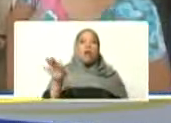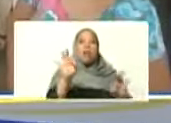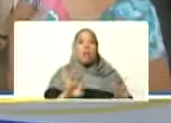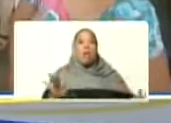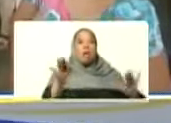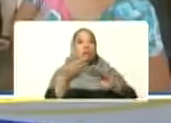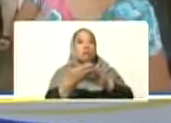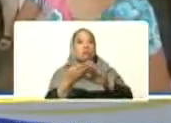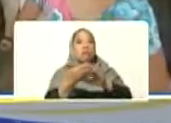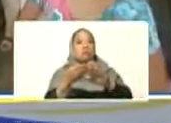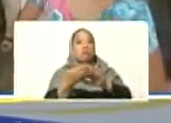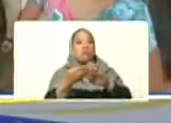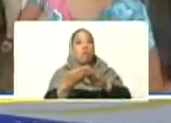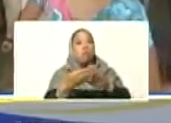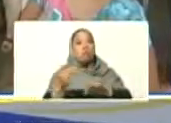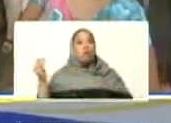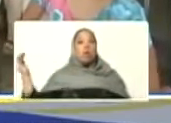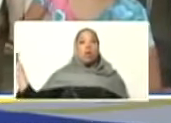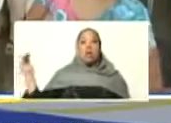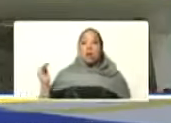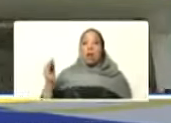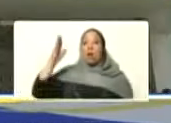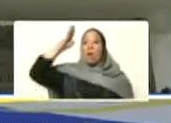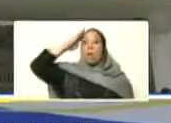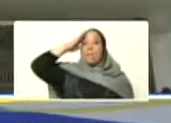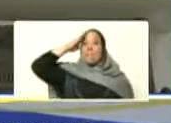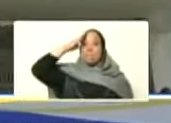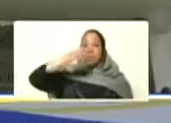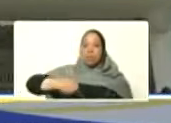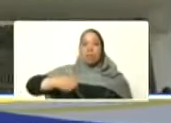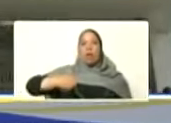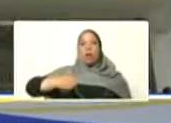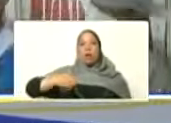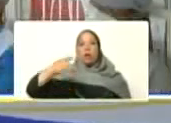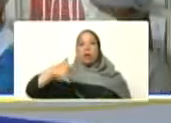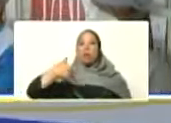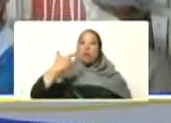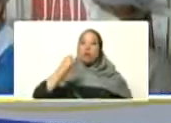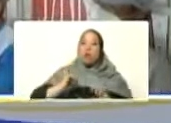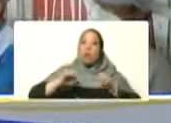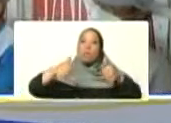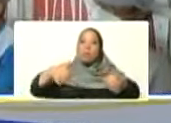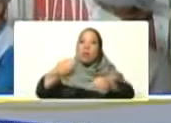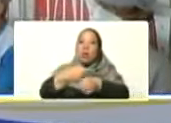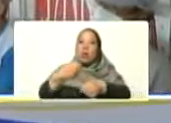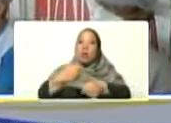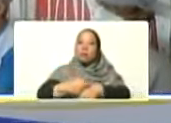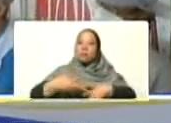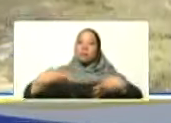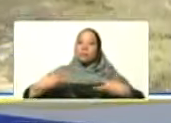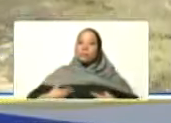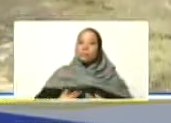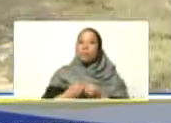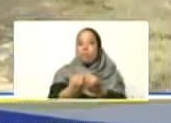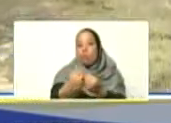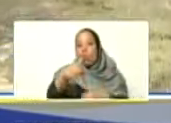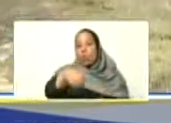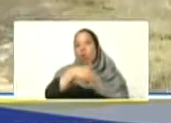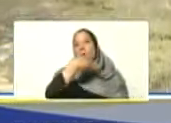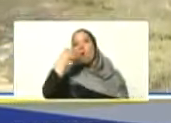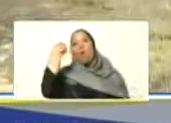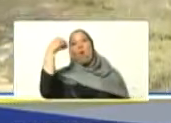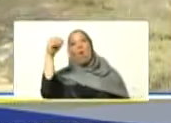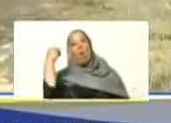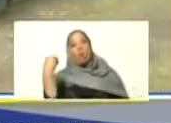Armada. Los que hoy son generales eran tenientes, eran capitanes, eran los muchachos, y salió